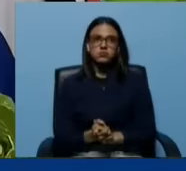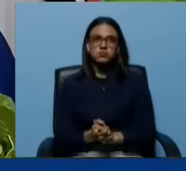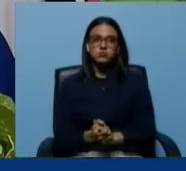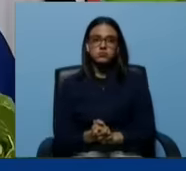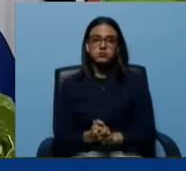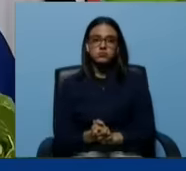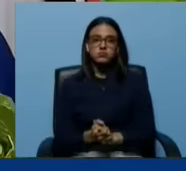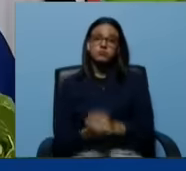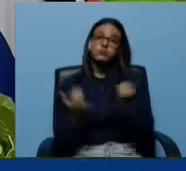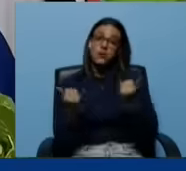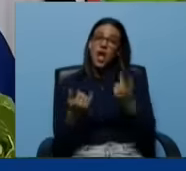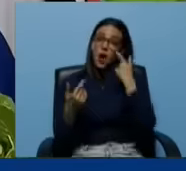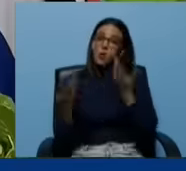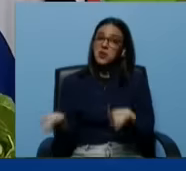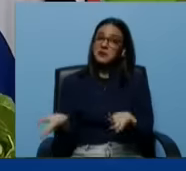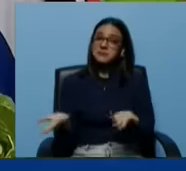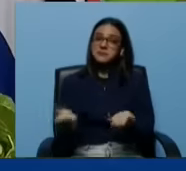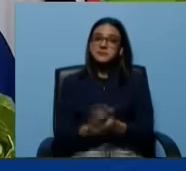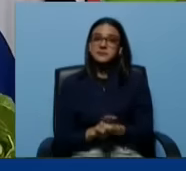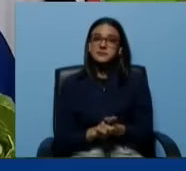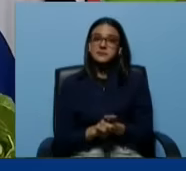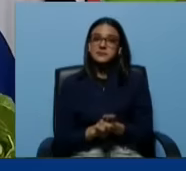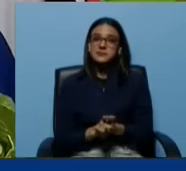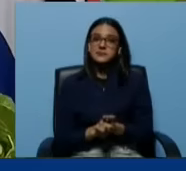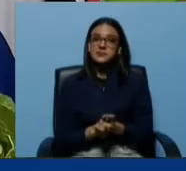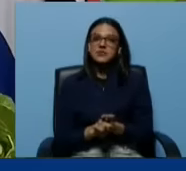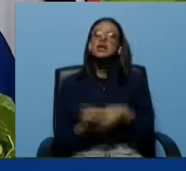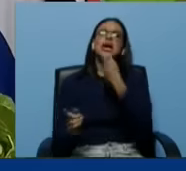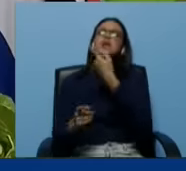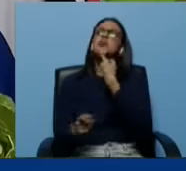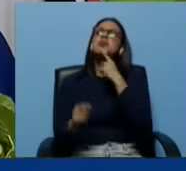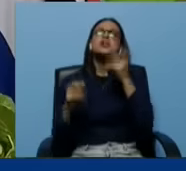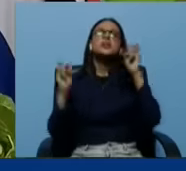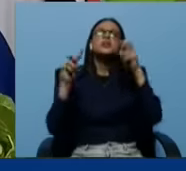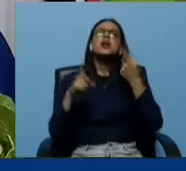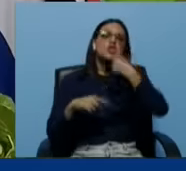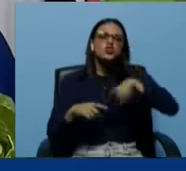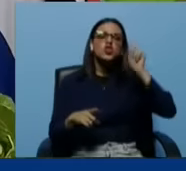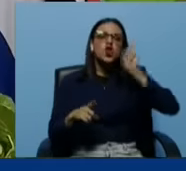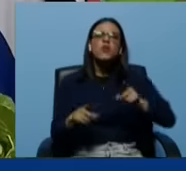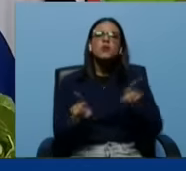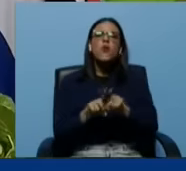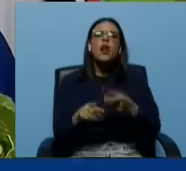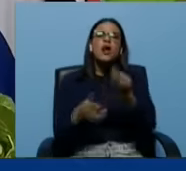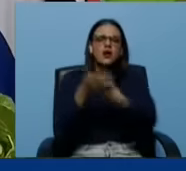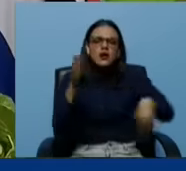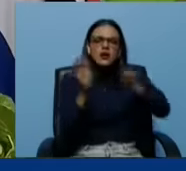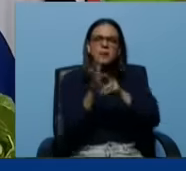ahora que hay que repetir las elecciones, dicen. ¿Ah?